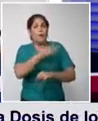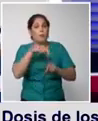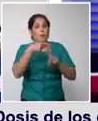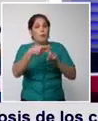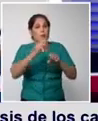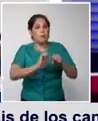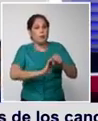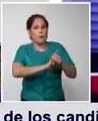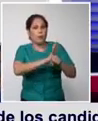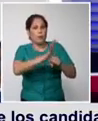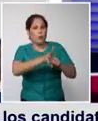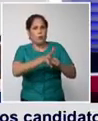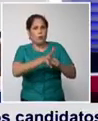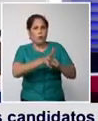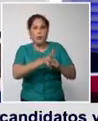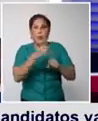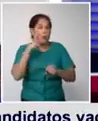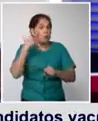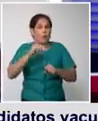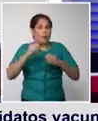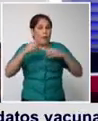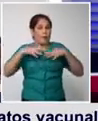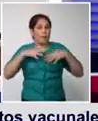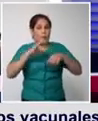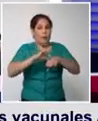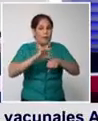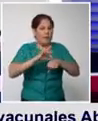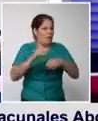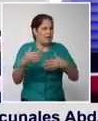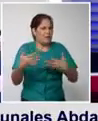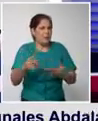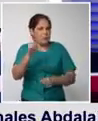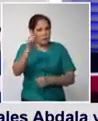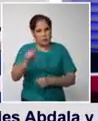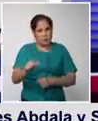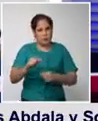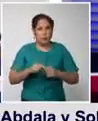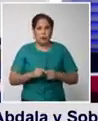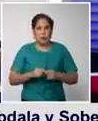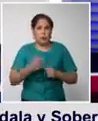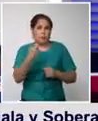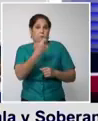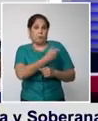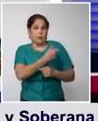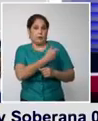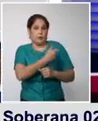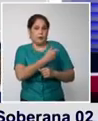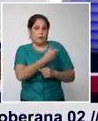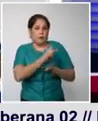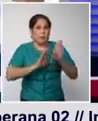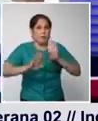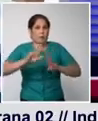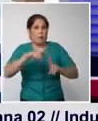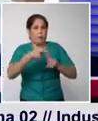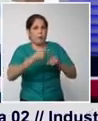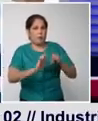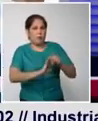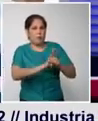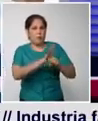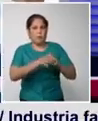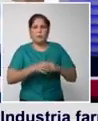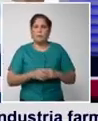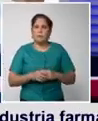la COVID-19 sin saberlo? ¿Qué le sucede a esa persona al recibir el candidato siendo positivo? No